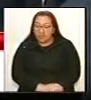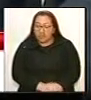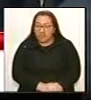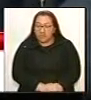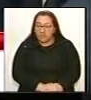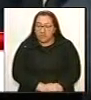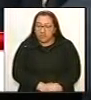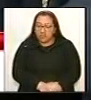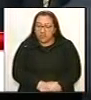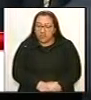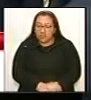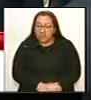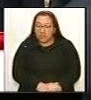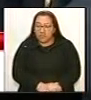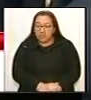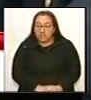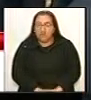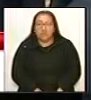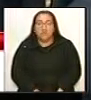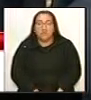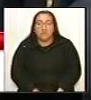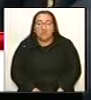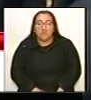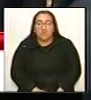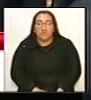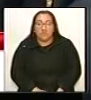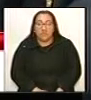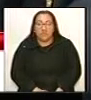algunos funcionarios de salud,